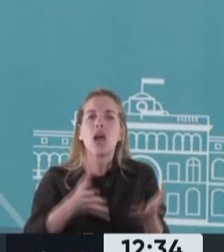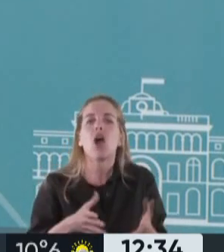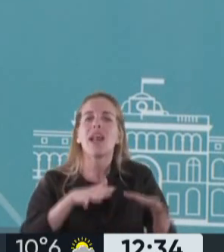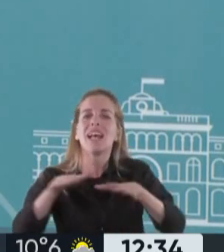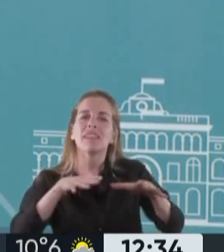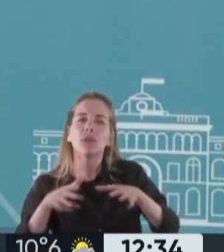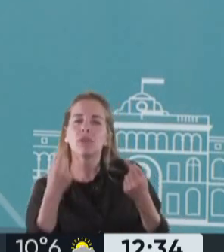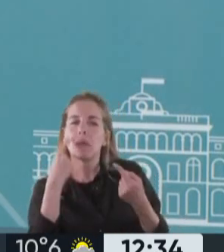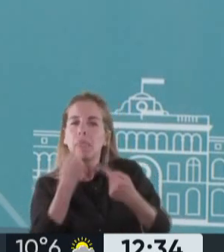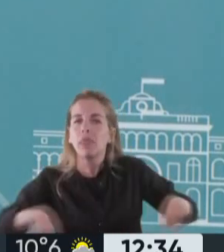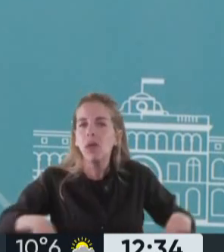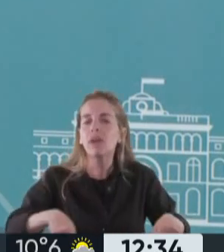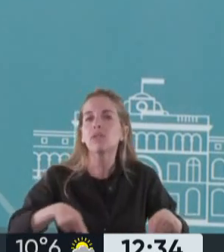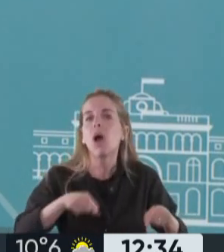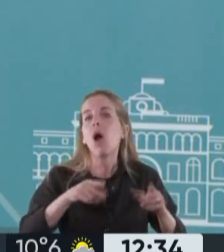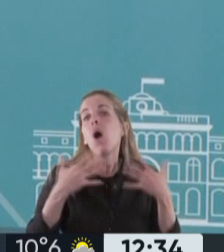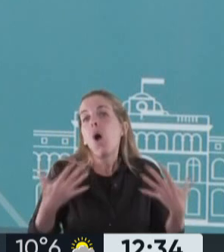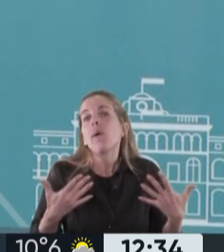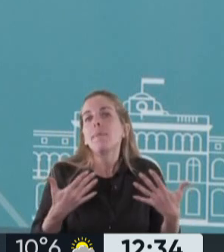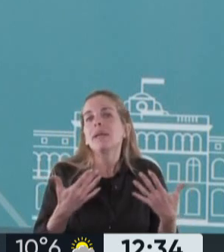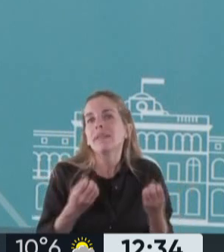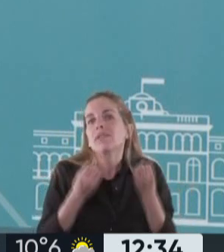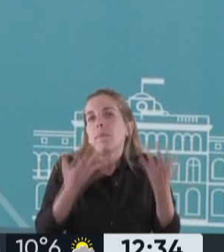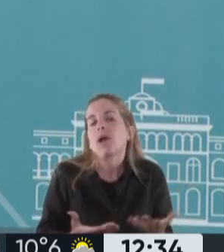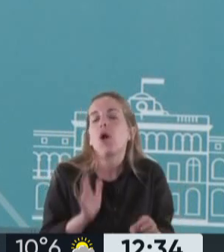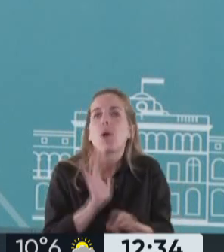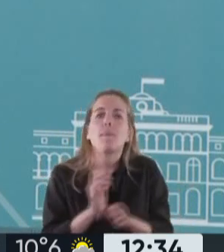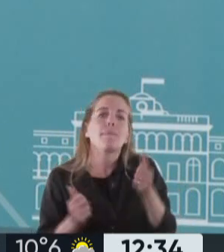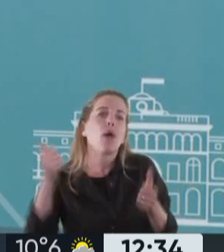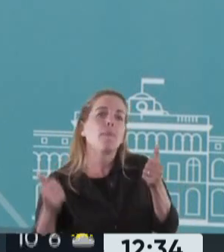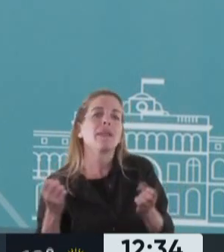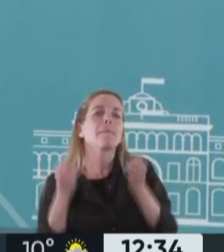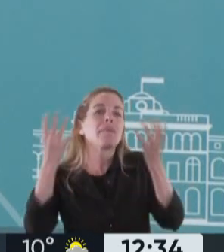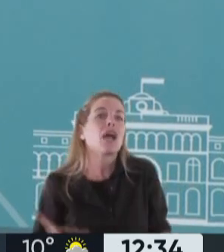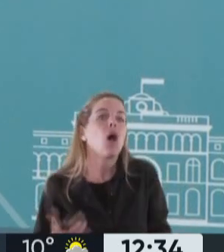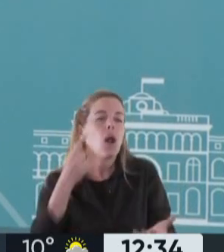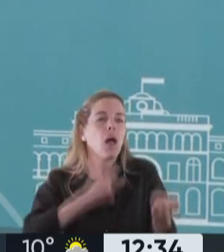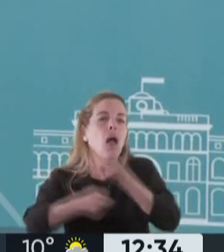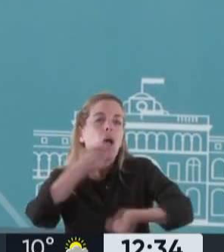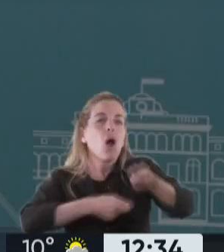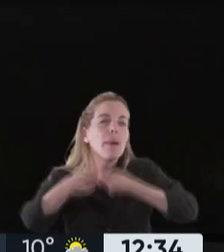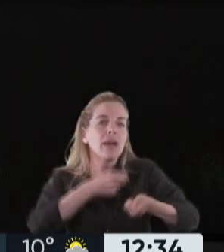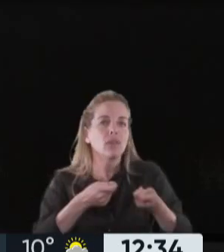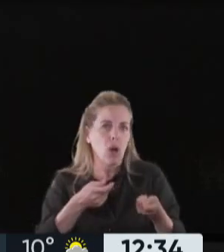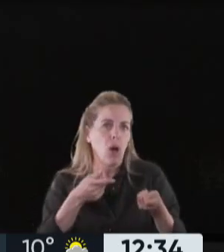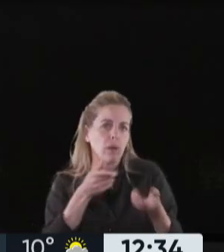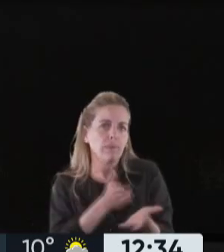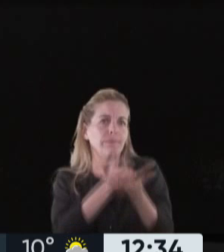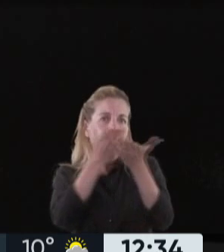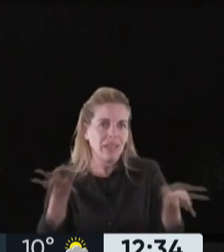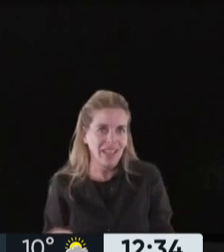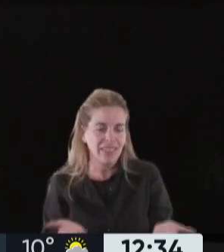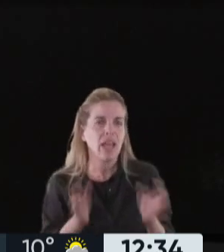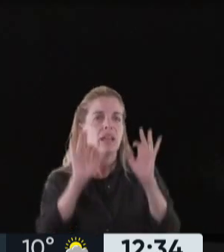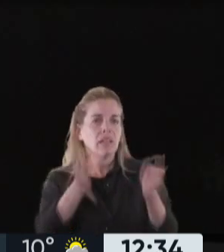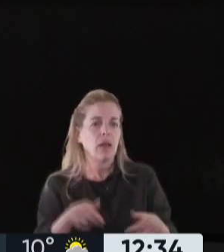de la logística, obviamente somos mucho más competitivos en mercados hoy muy exigentes. Así que bueno, como verán,